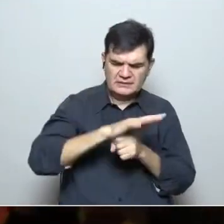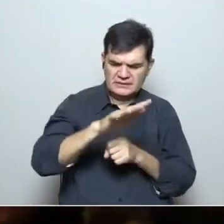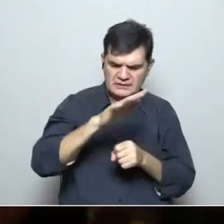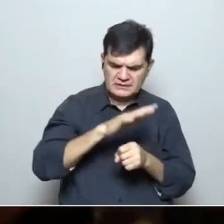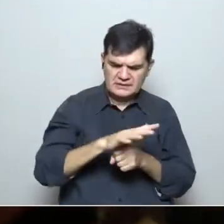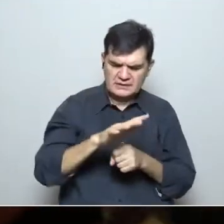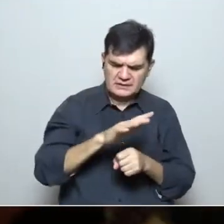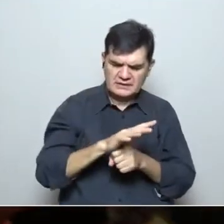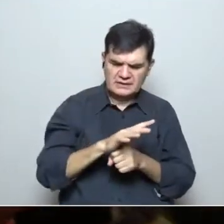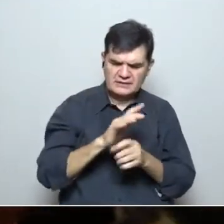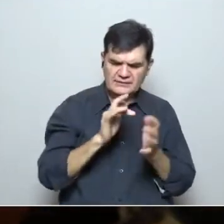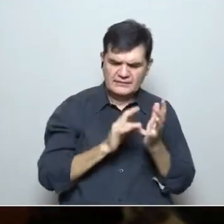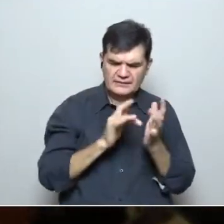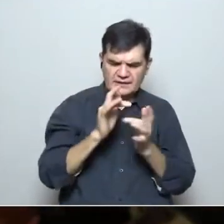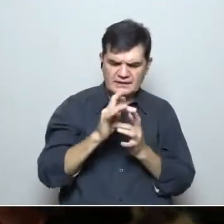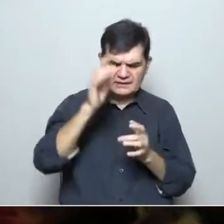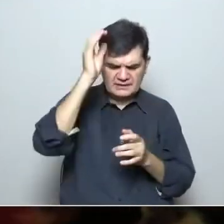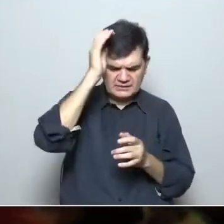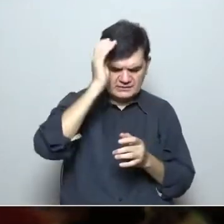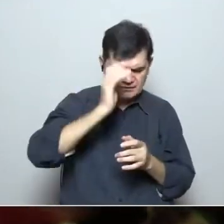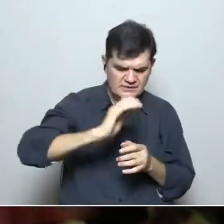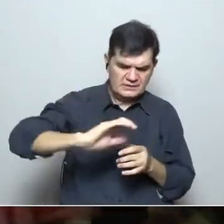Jesucristo basta.